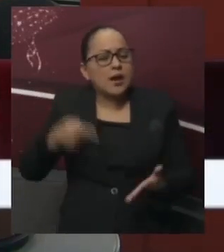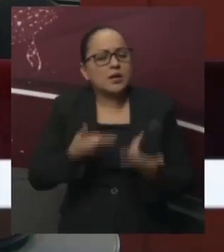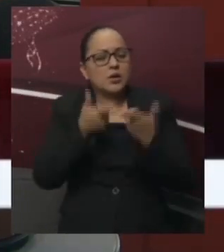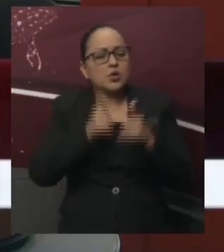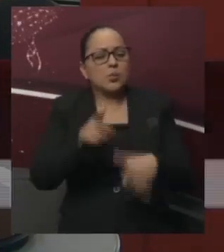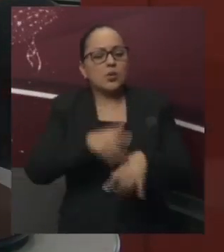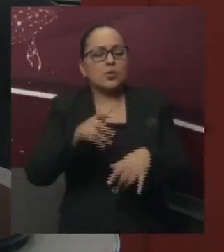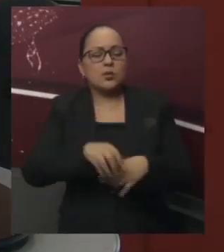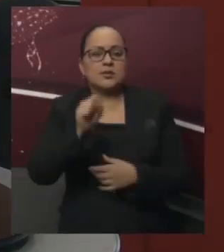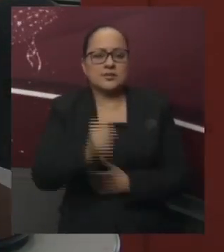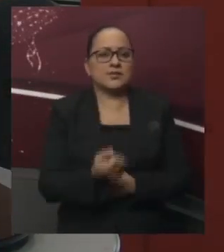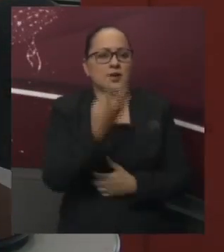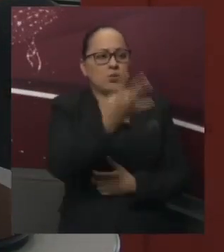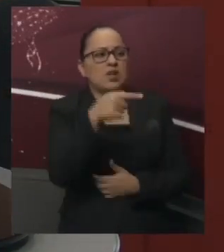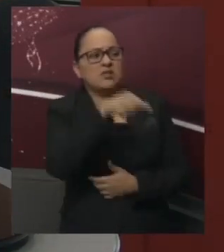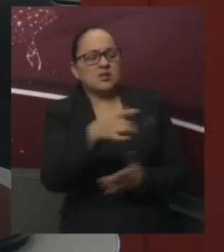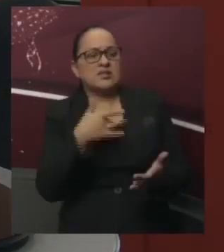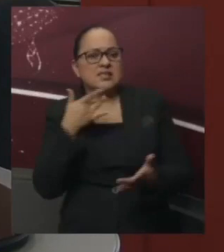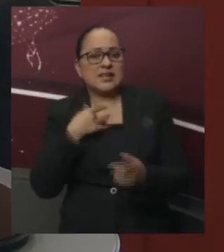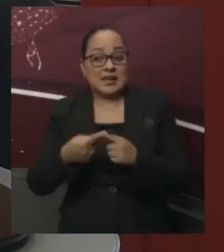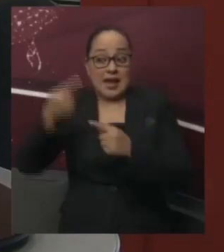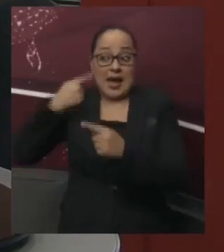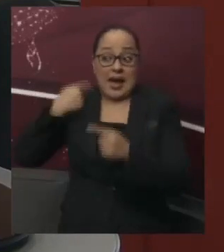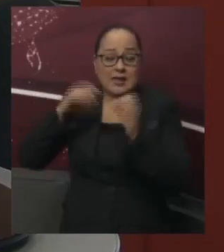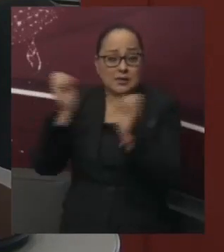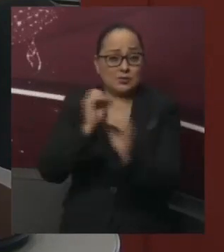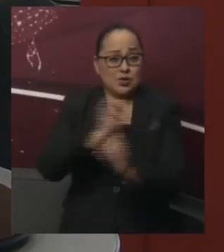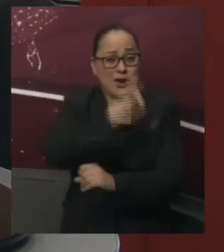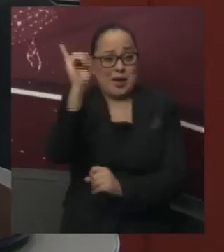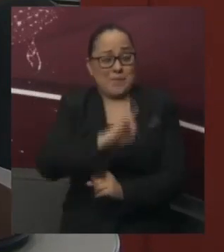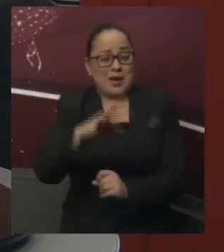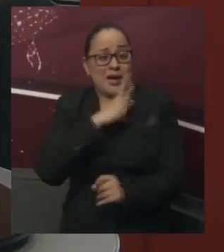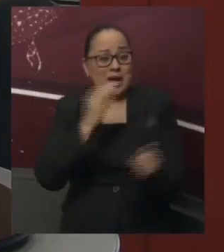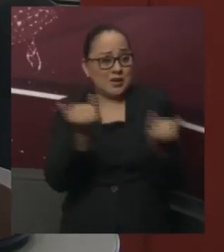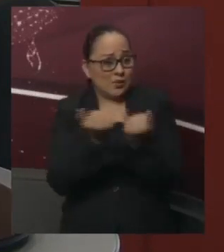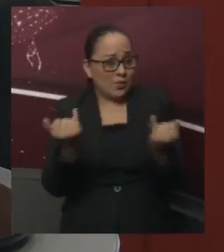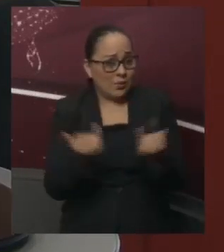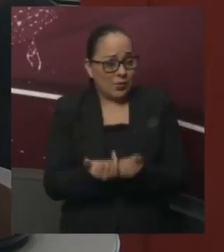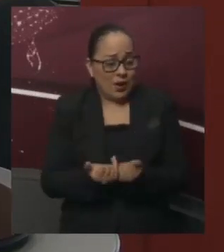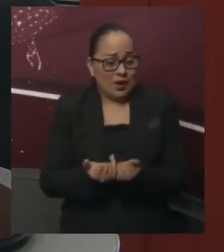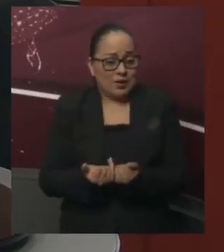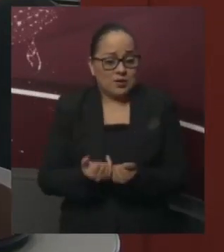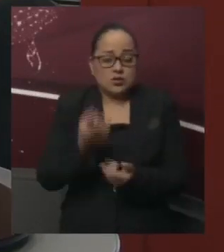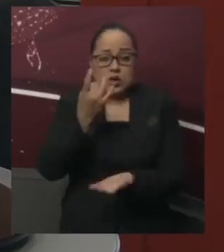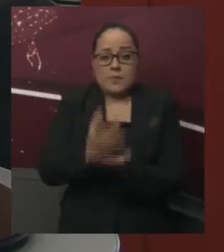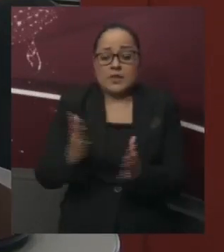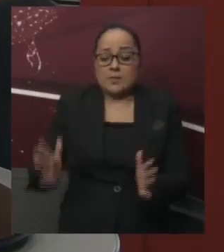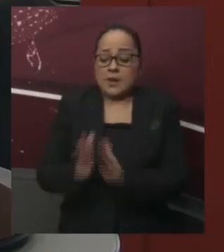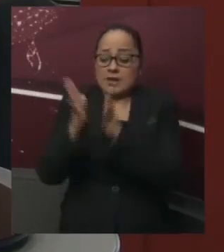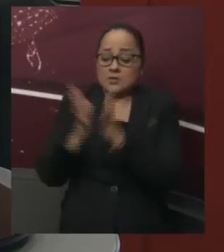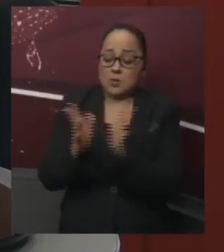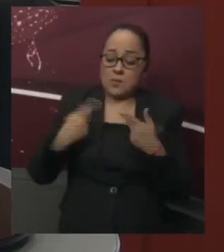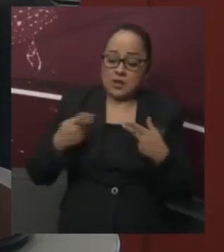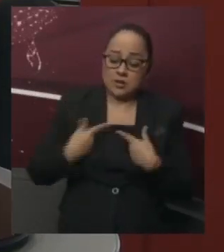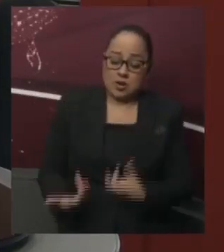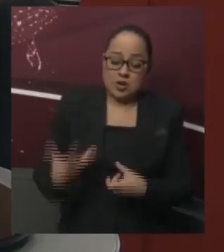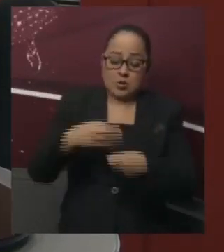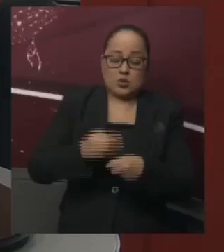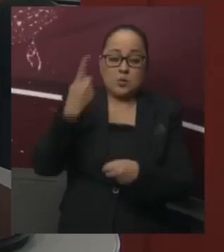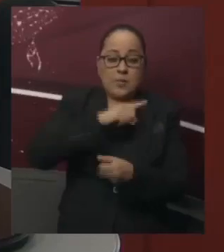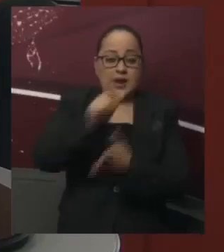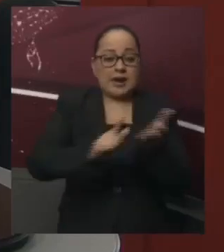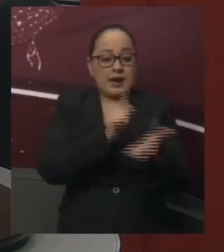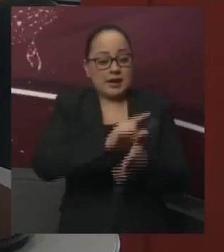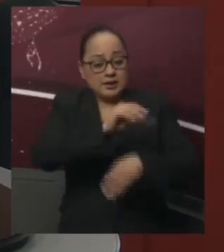legislatura no tiene precedente, ¿no? No solo por materia de incluir la participación ciudadana en la